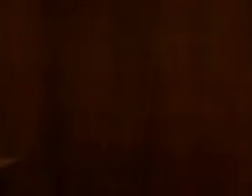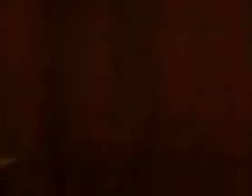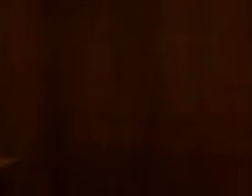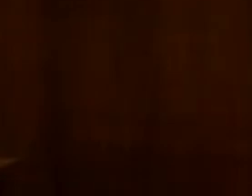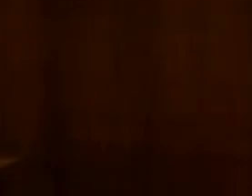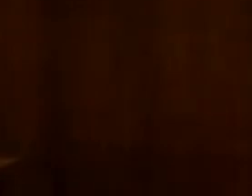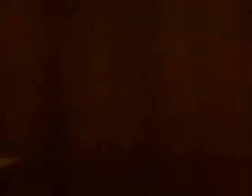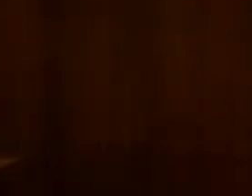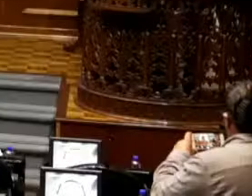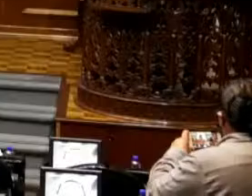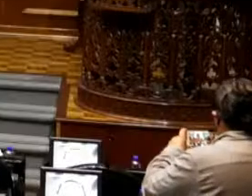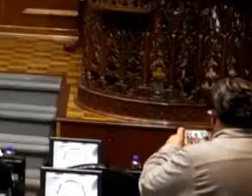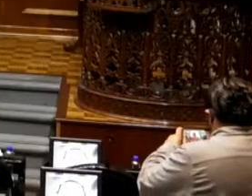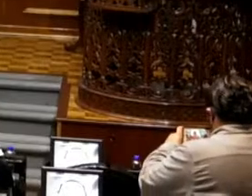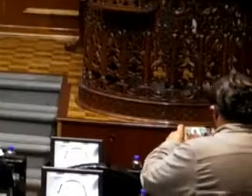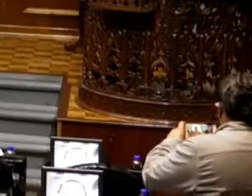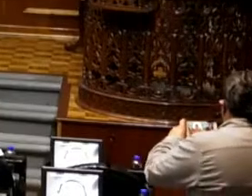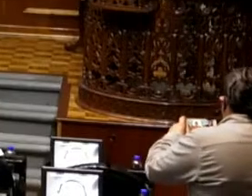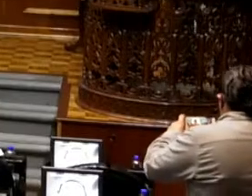gracias.